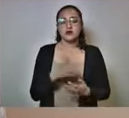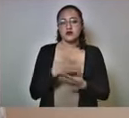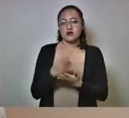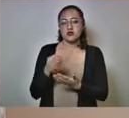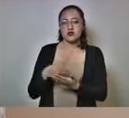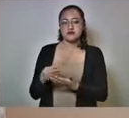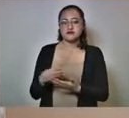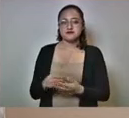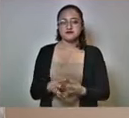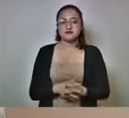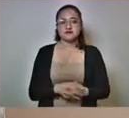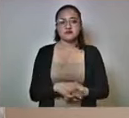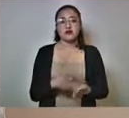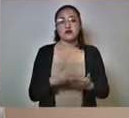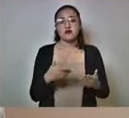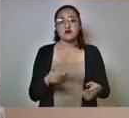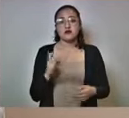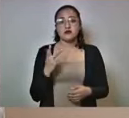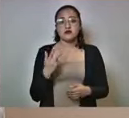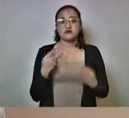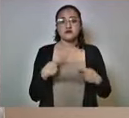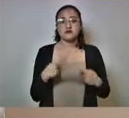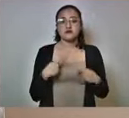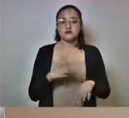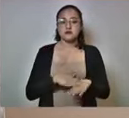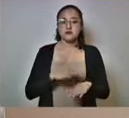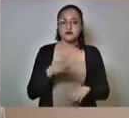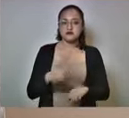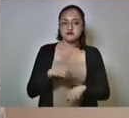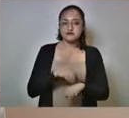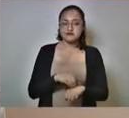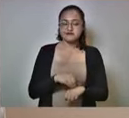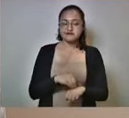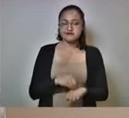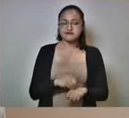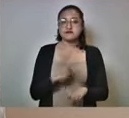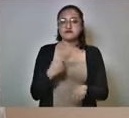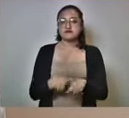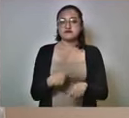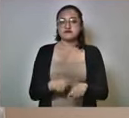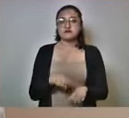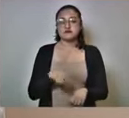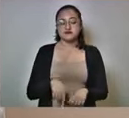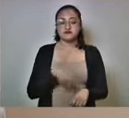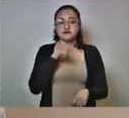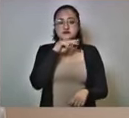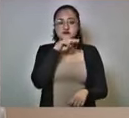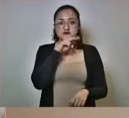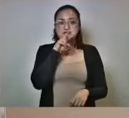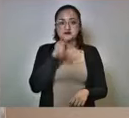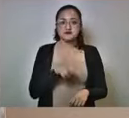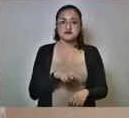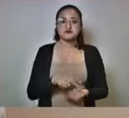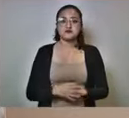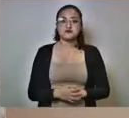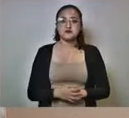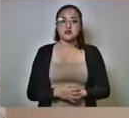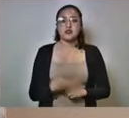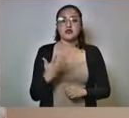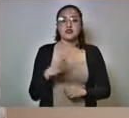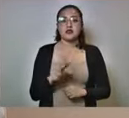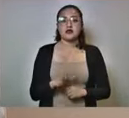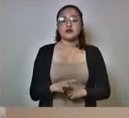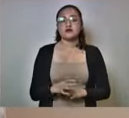Tenemos 38 nuevos casos de contagio y esto es muy preocupante. 10